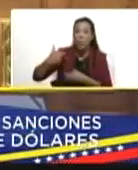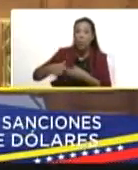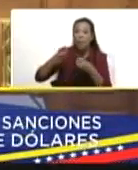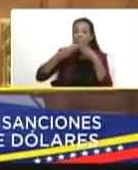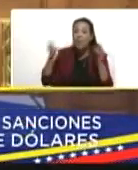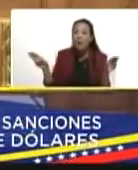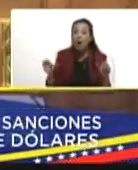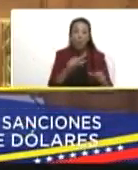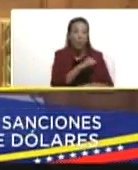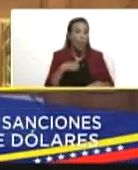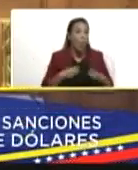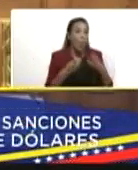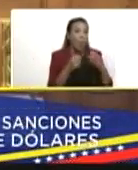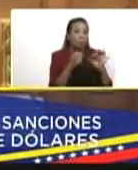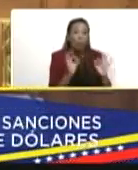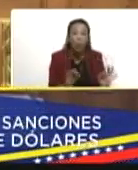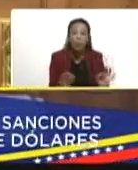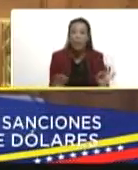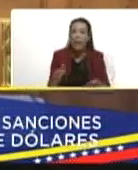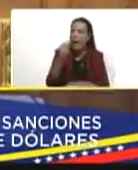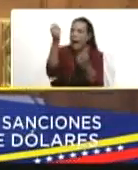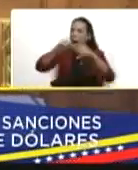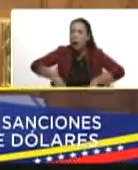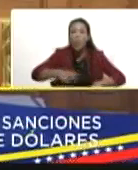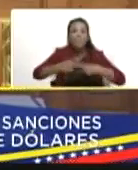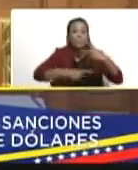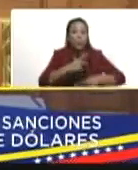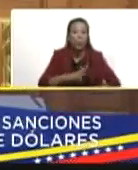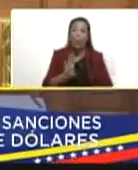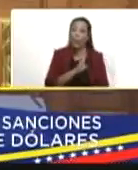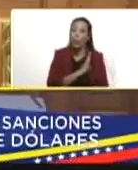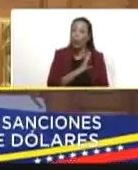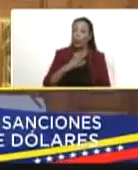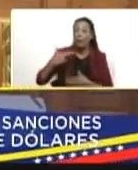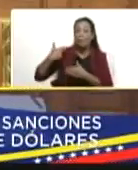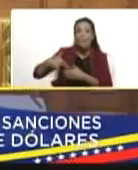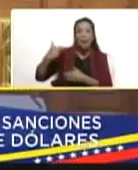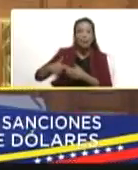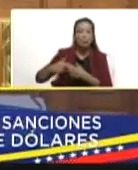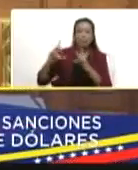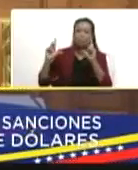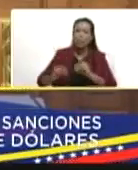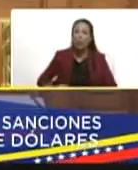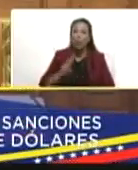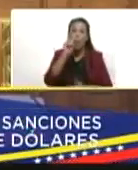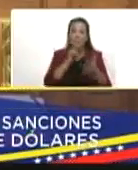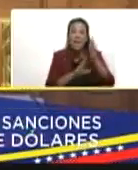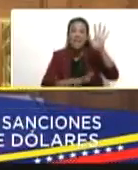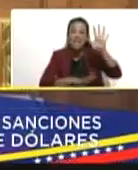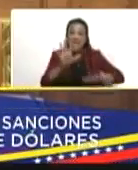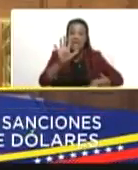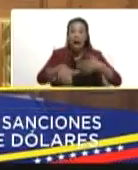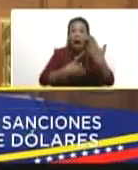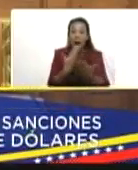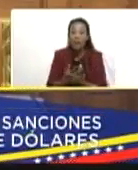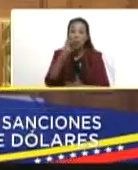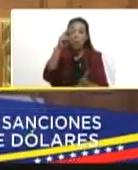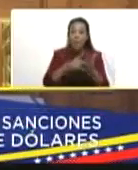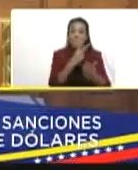público y privado en términos de caída del producto interno bruto entre el 2015 y